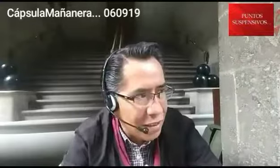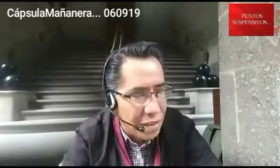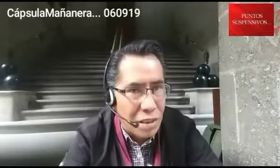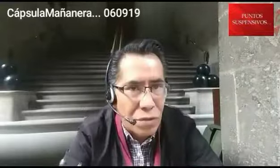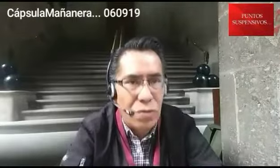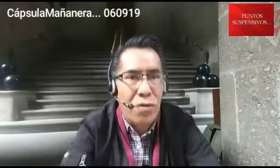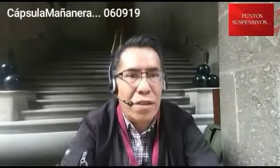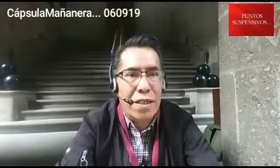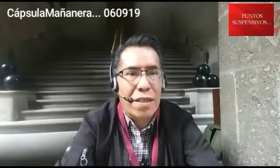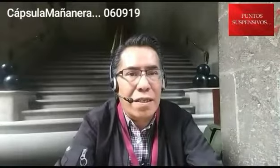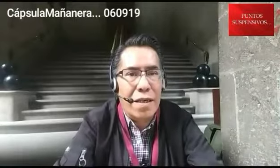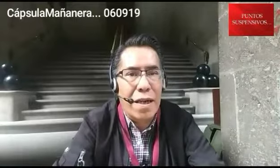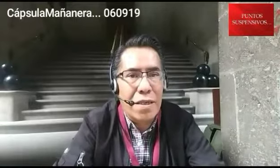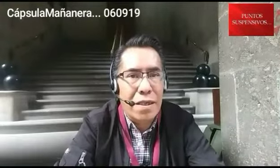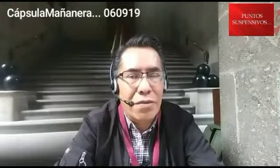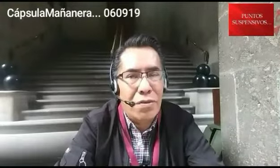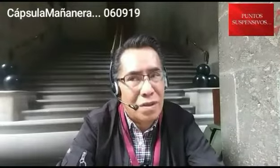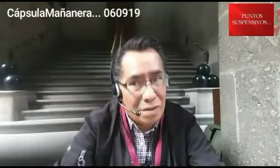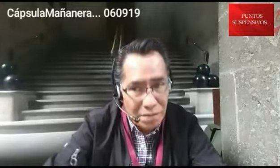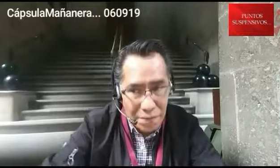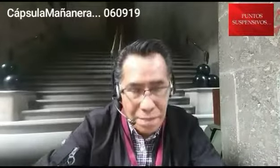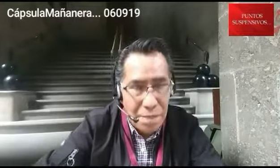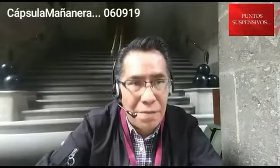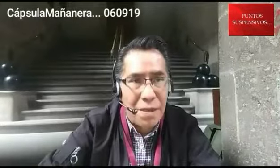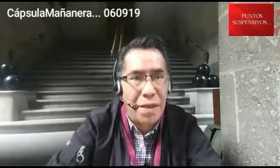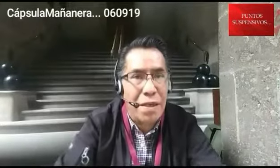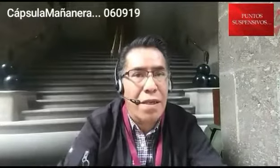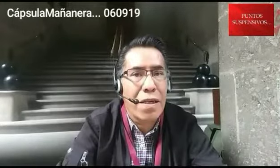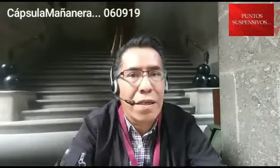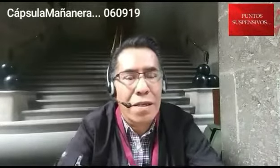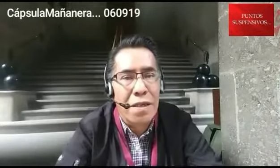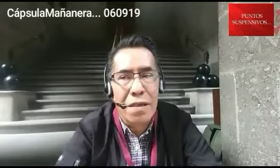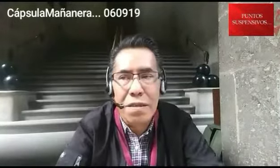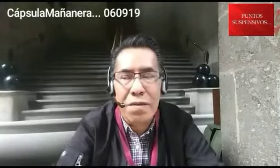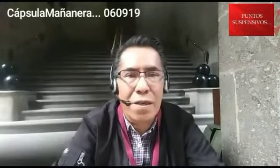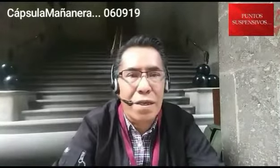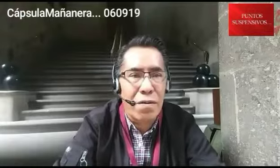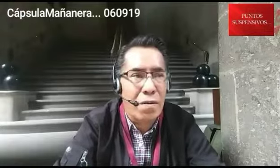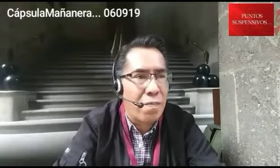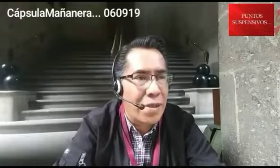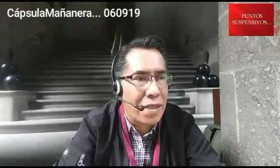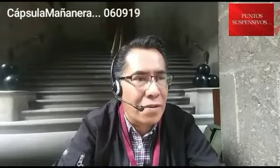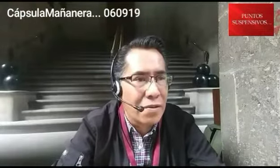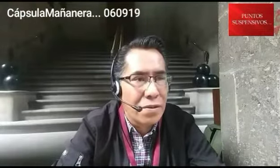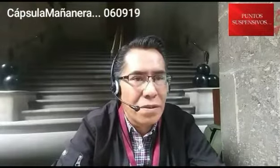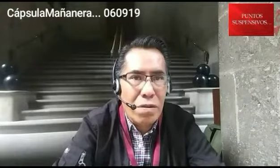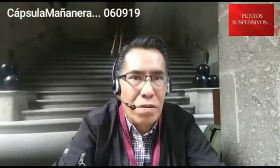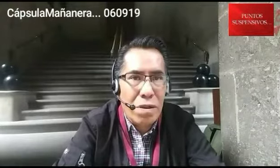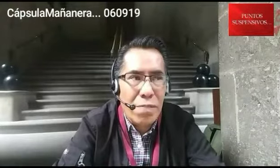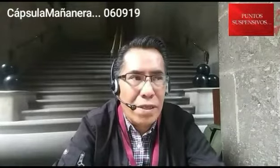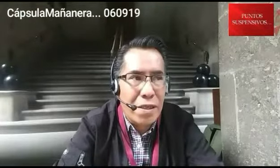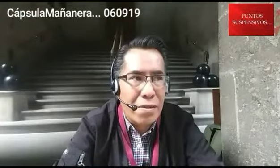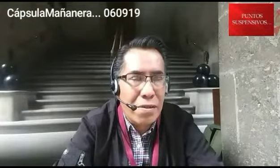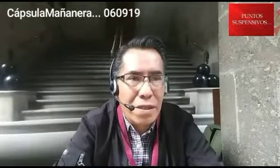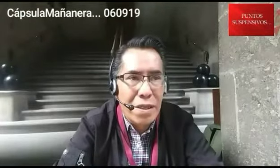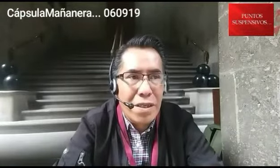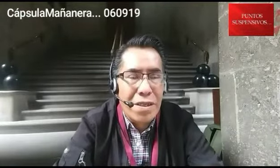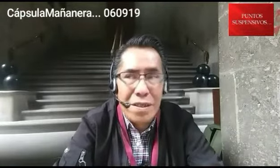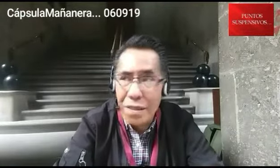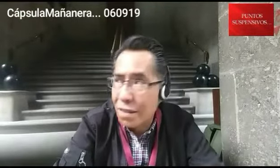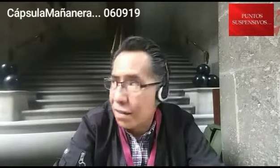marranadas de todo lo que han hecho, principalmente en el gobierno pasado, con el Peña